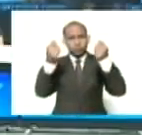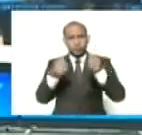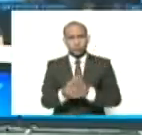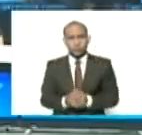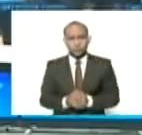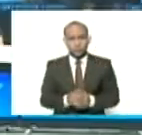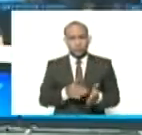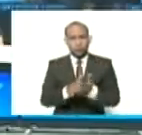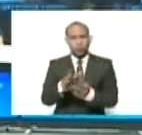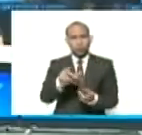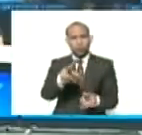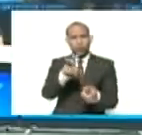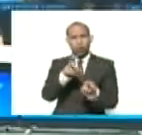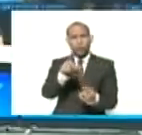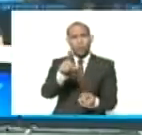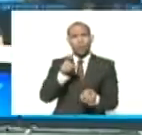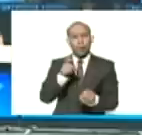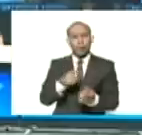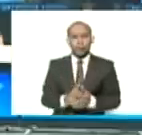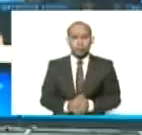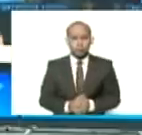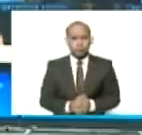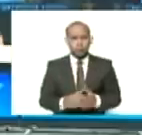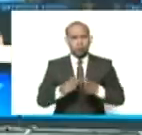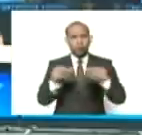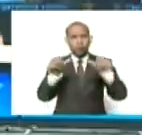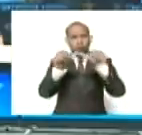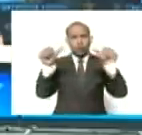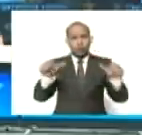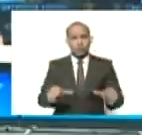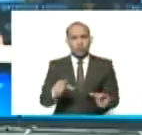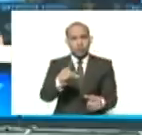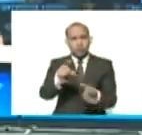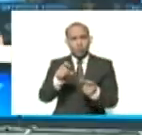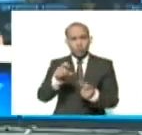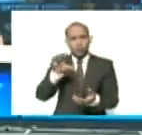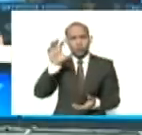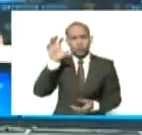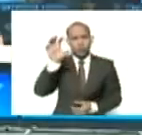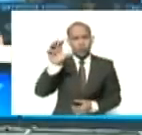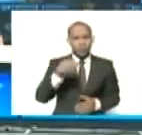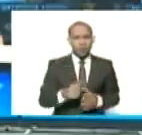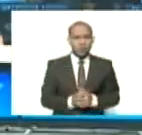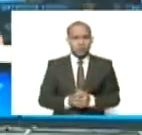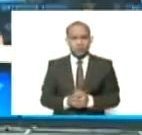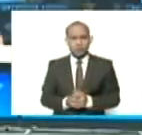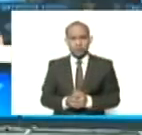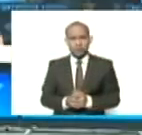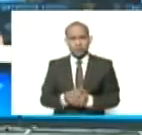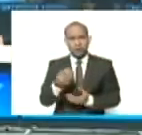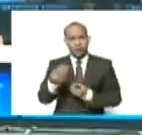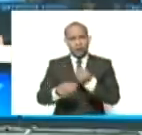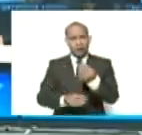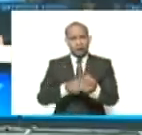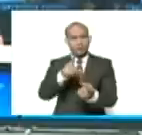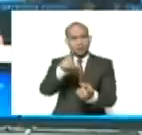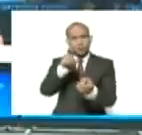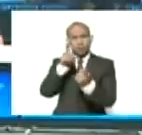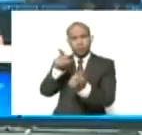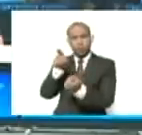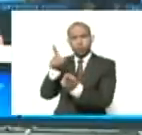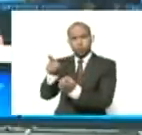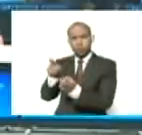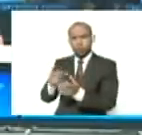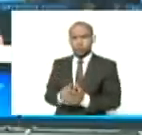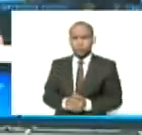del cobro de impuestos, de todo el sistema de impuestos del país, de optimizar el cobro de impuestos,